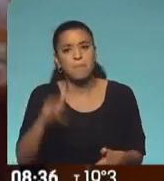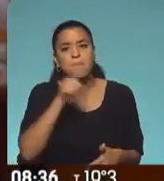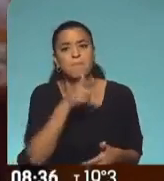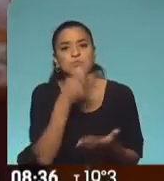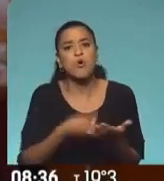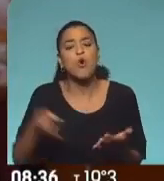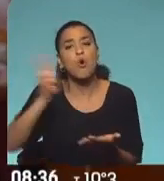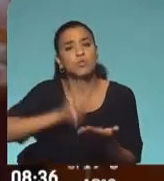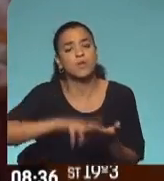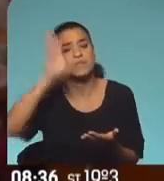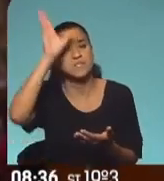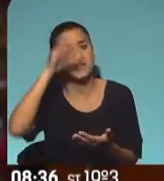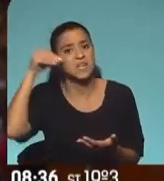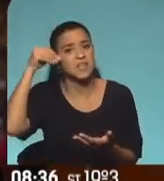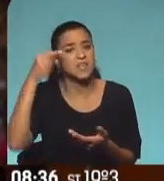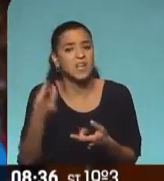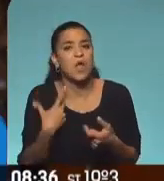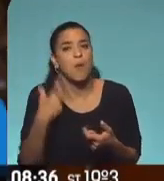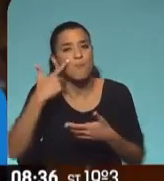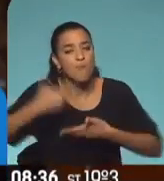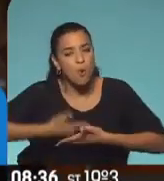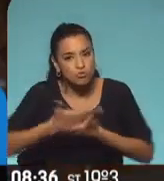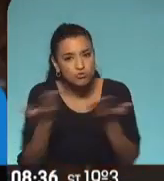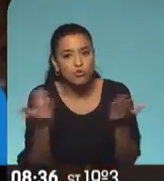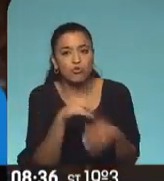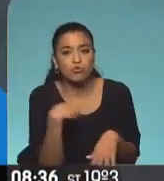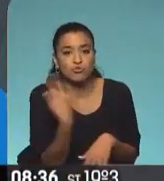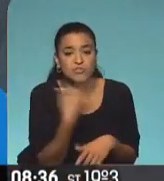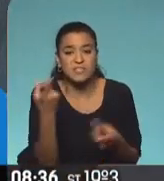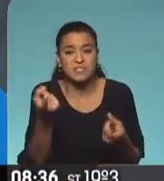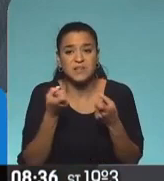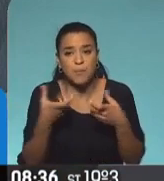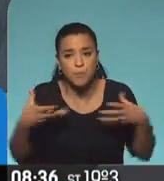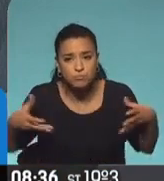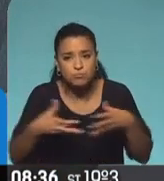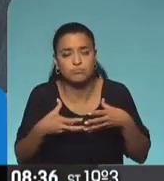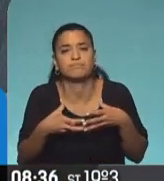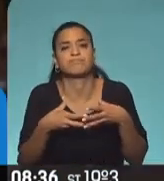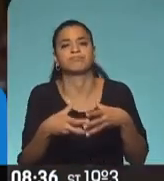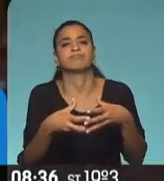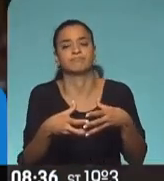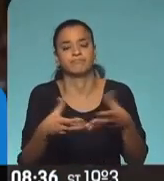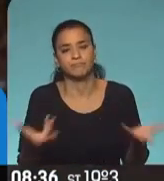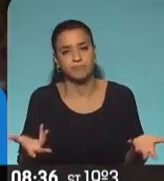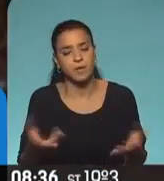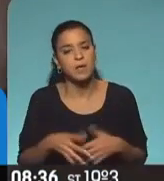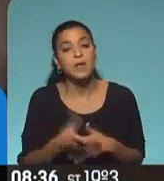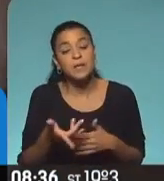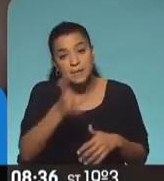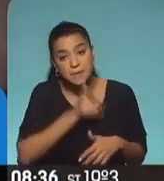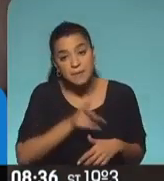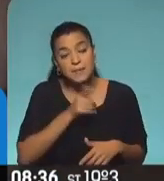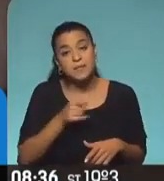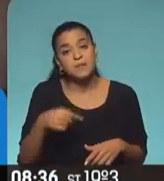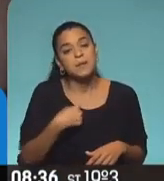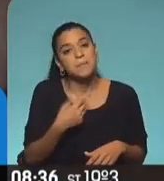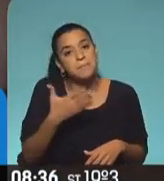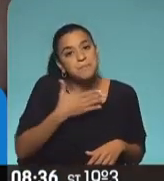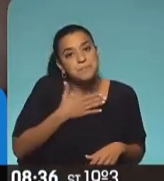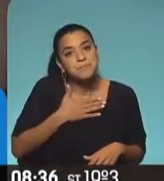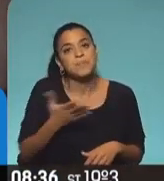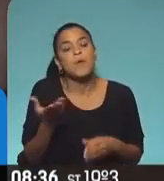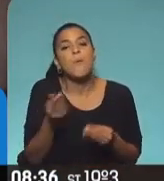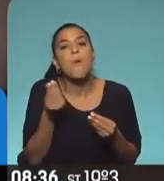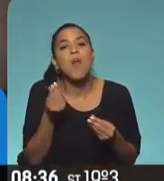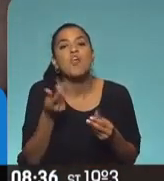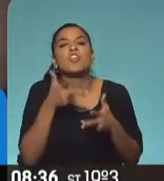cristina ha dado una muestra que necesitamos de todo para poder salir adelante y también creo y es oportuno poner en valor